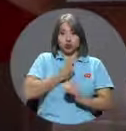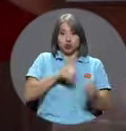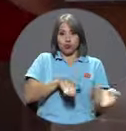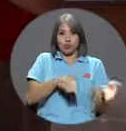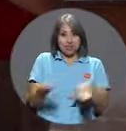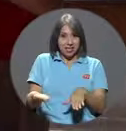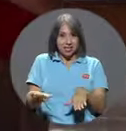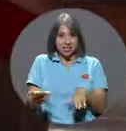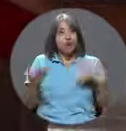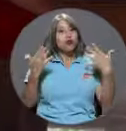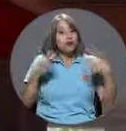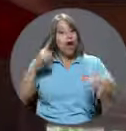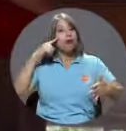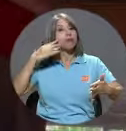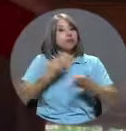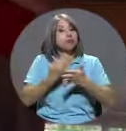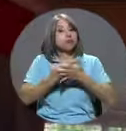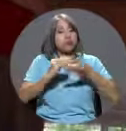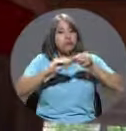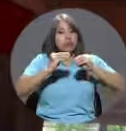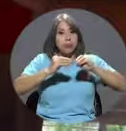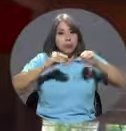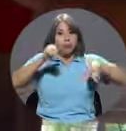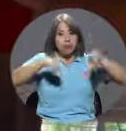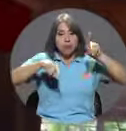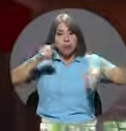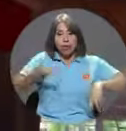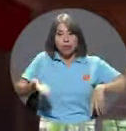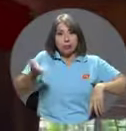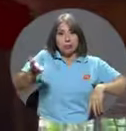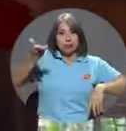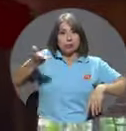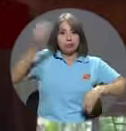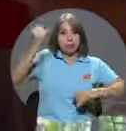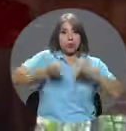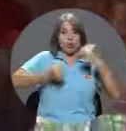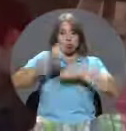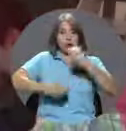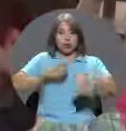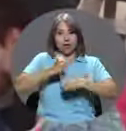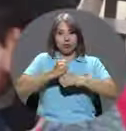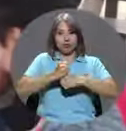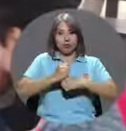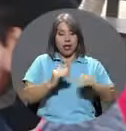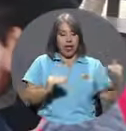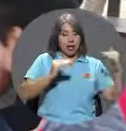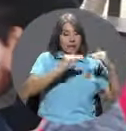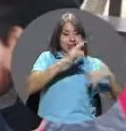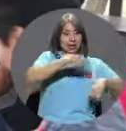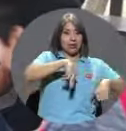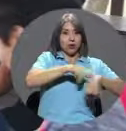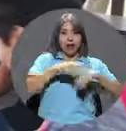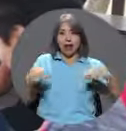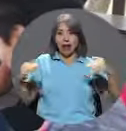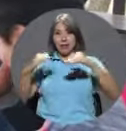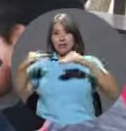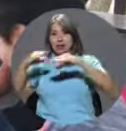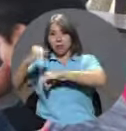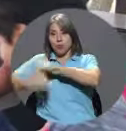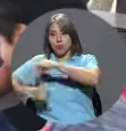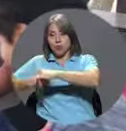venido, las estadísticas han venido incrementándose los últimos años a nivel nacional y a nivel mundial y en población joven, que es